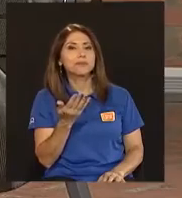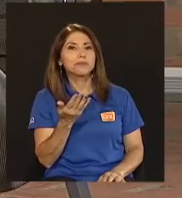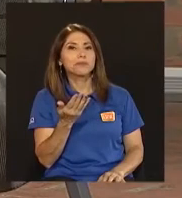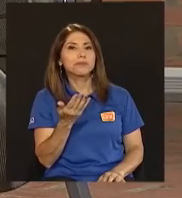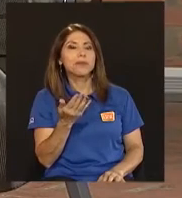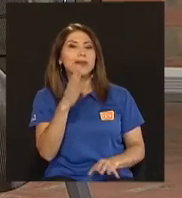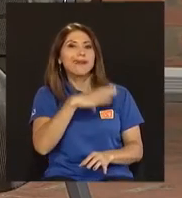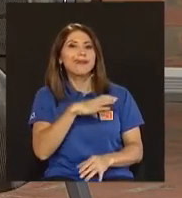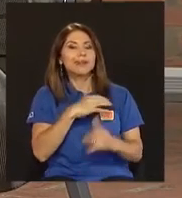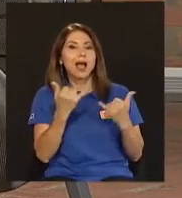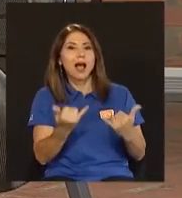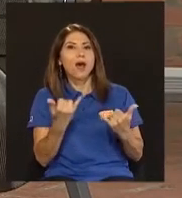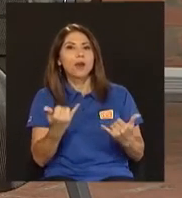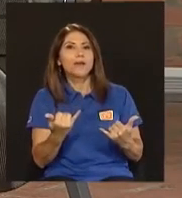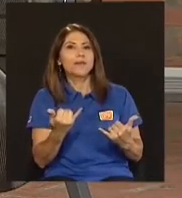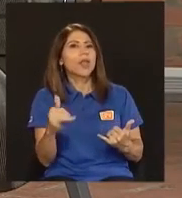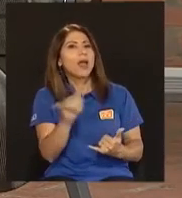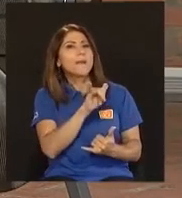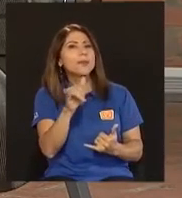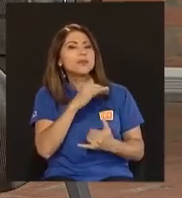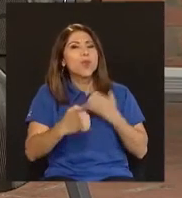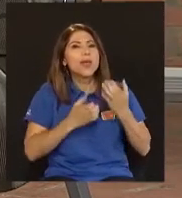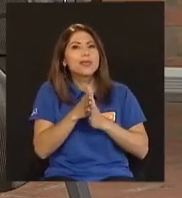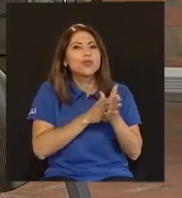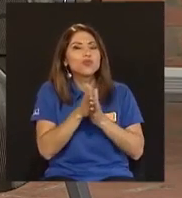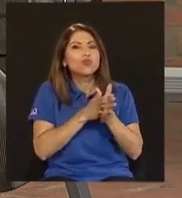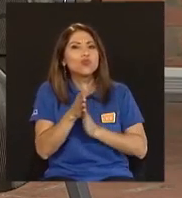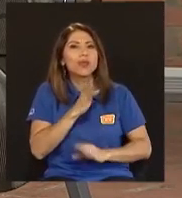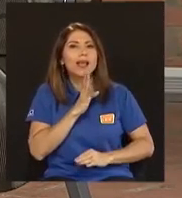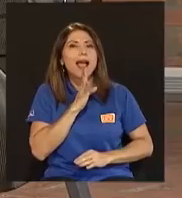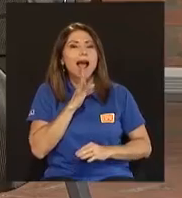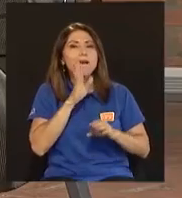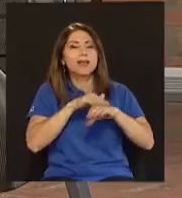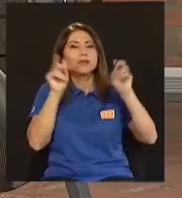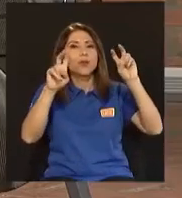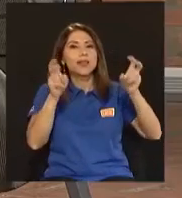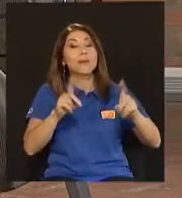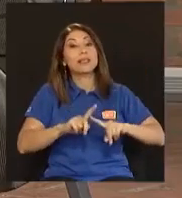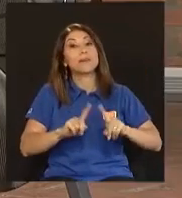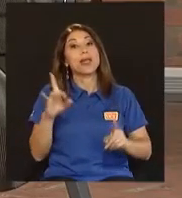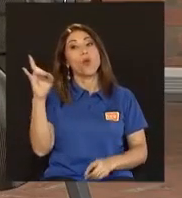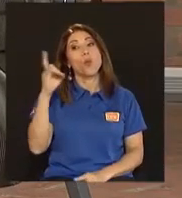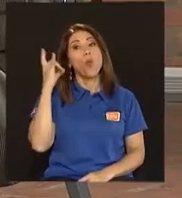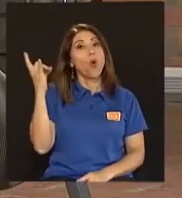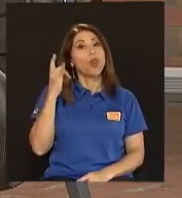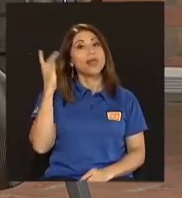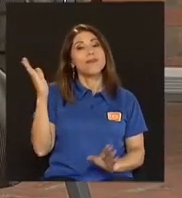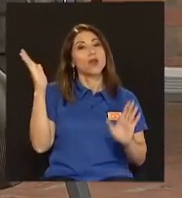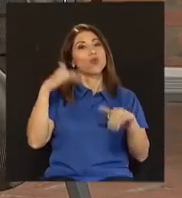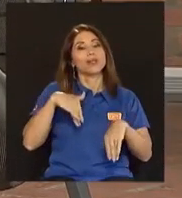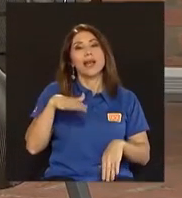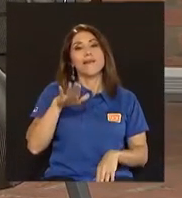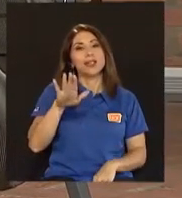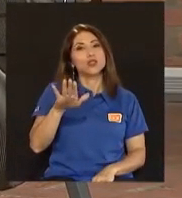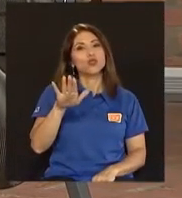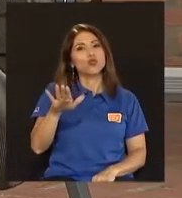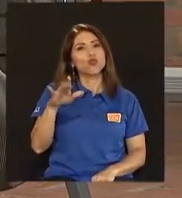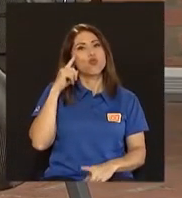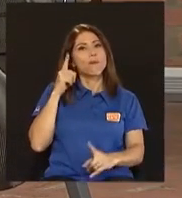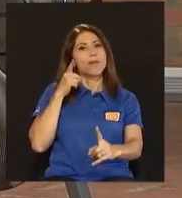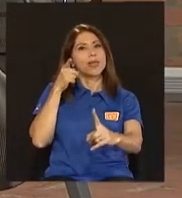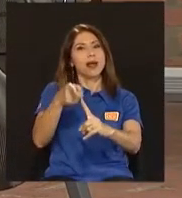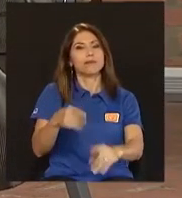y el mismo entusiasmo con que habla de temas, pero Bolivia no estaba en su mira.